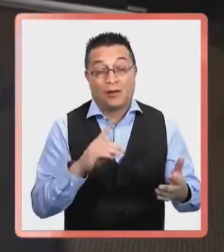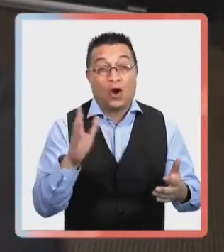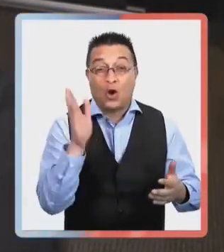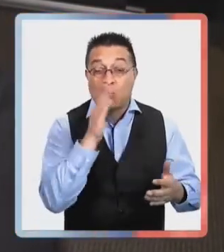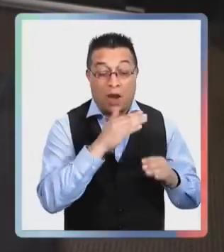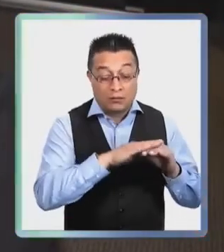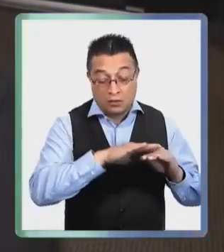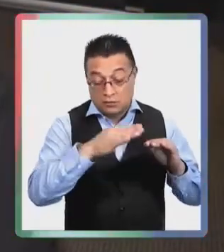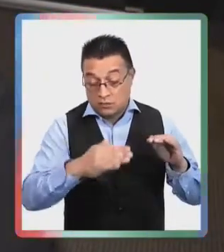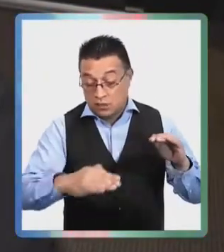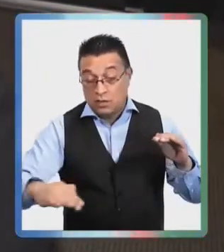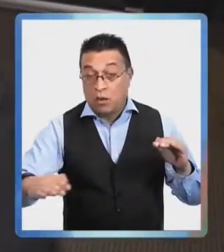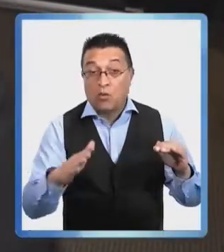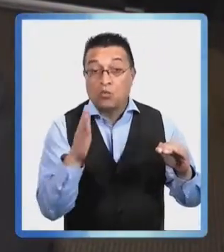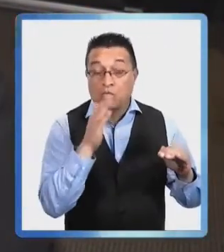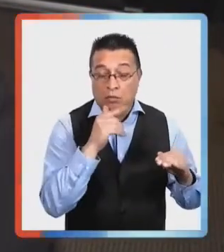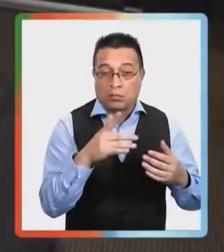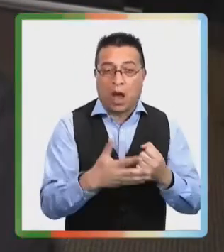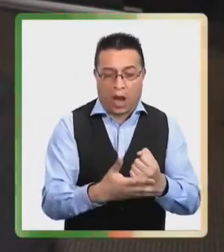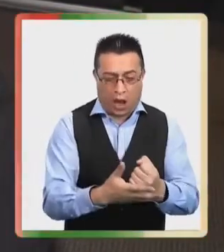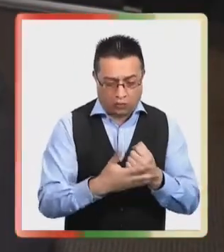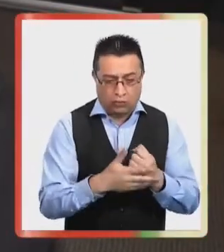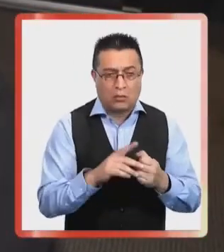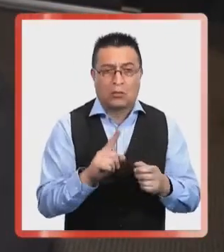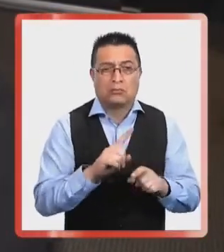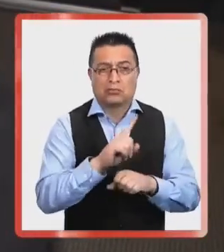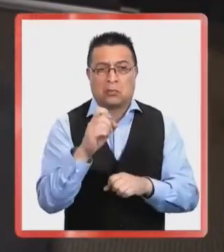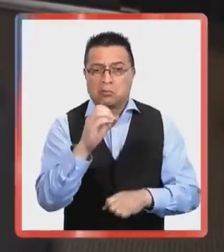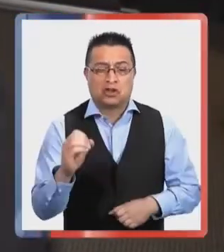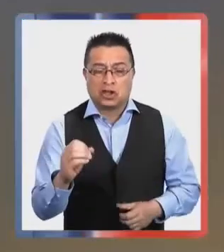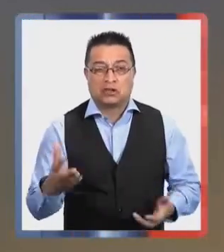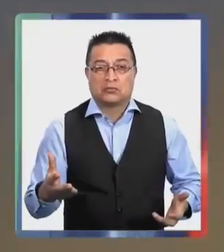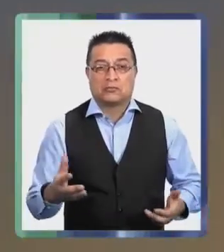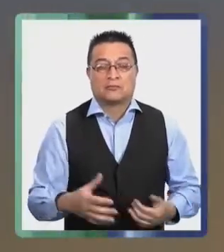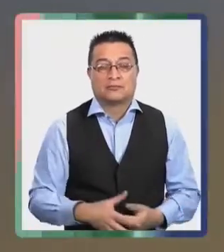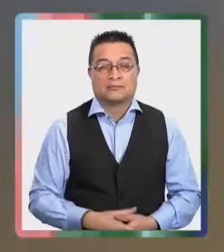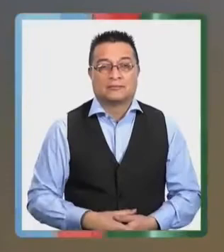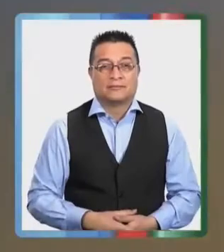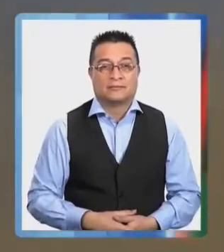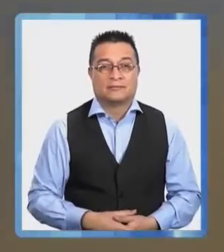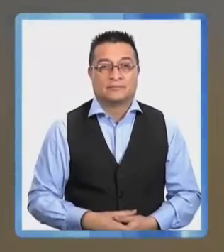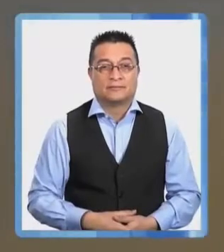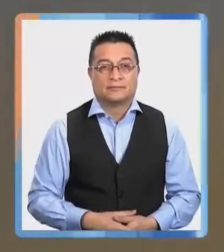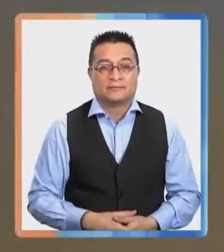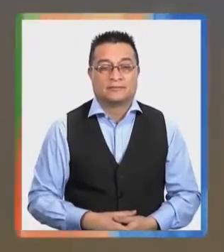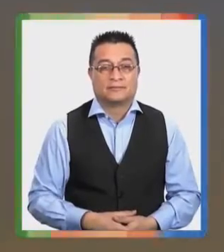claro, no hay una rampa de acceso, te ayudan completamente.